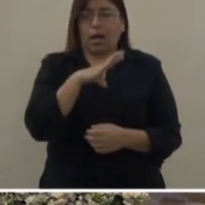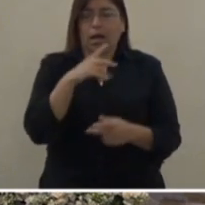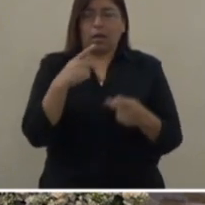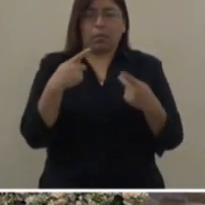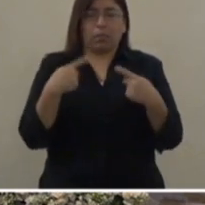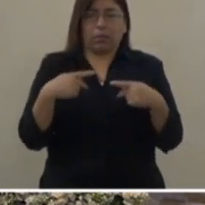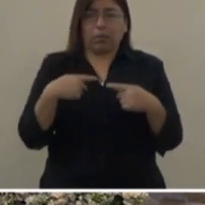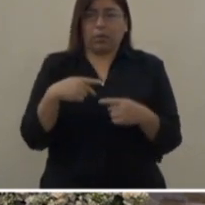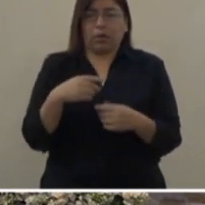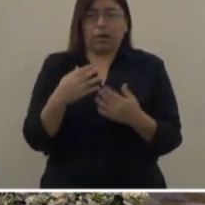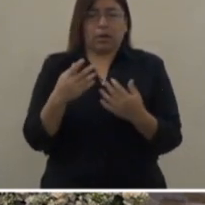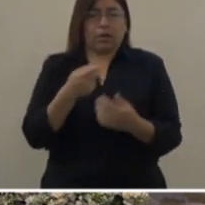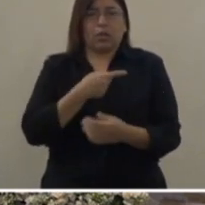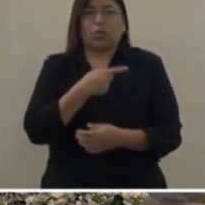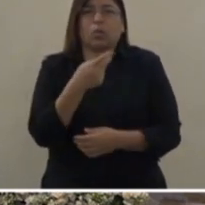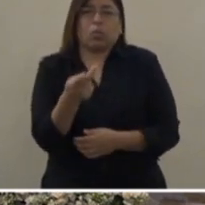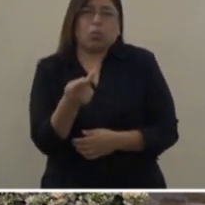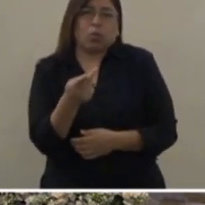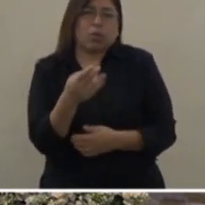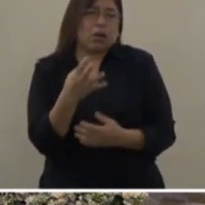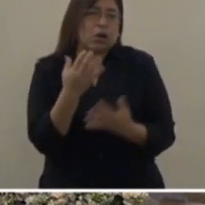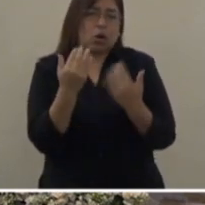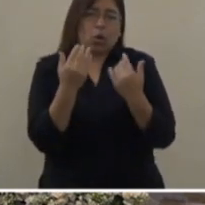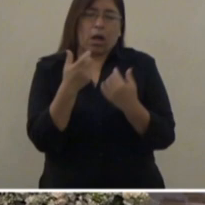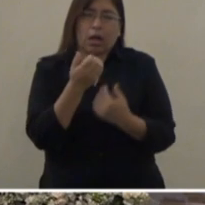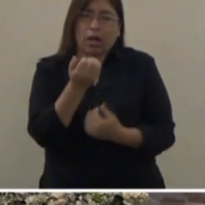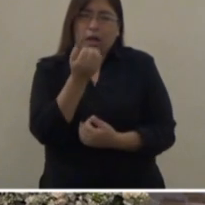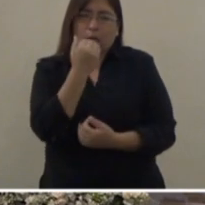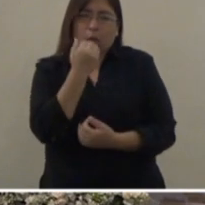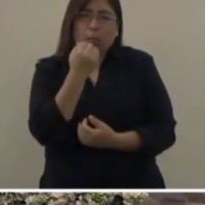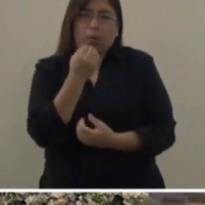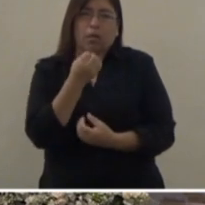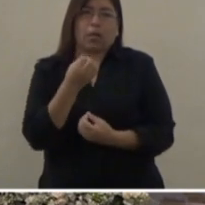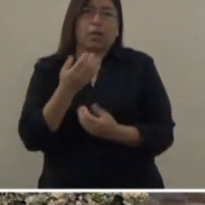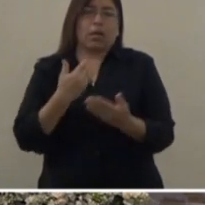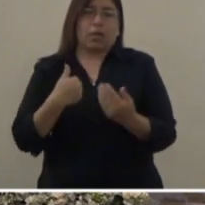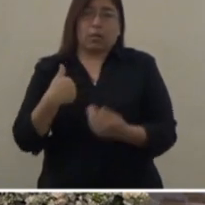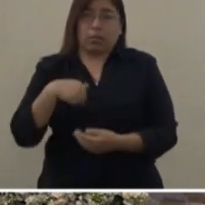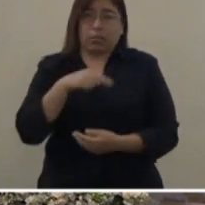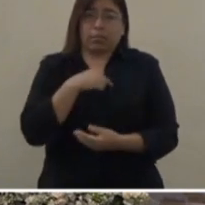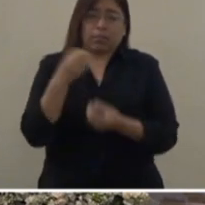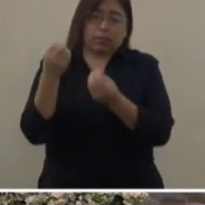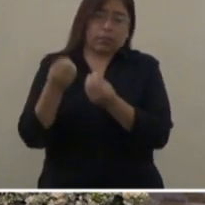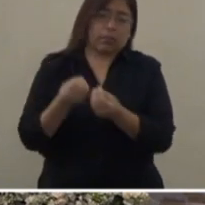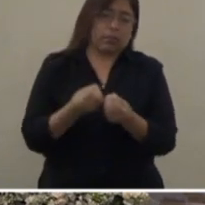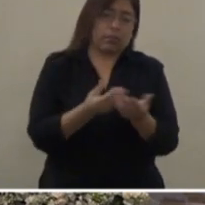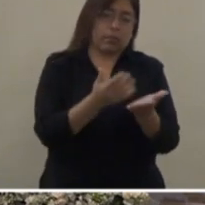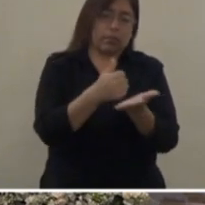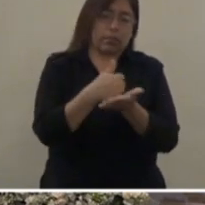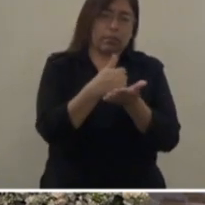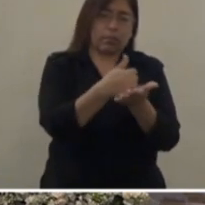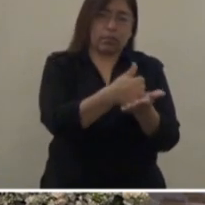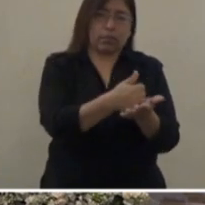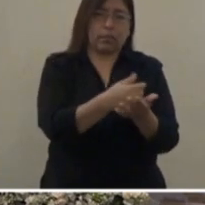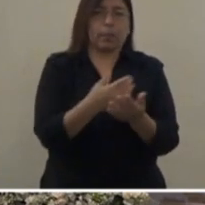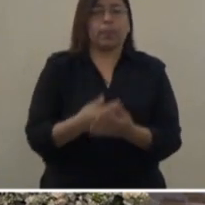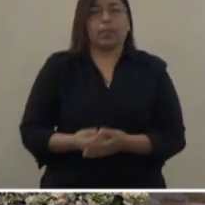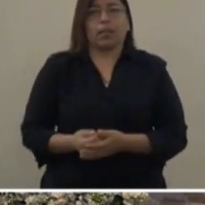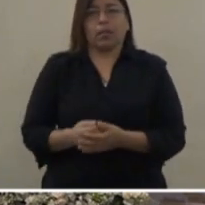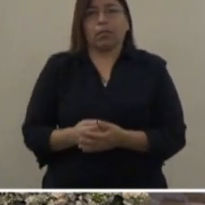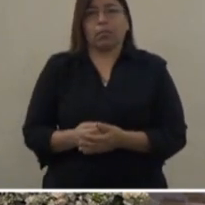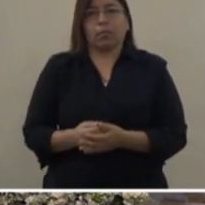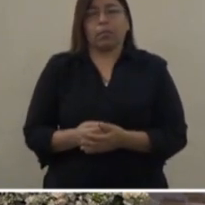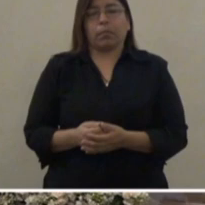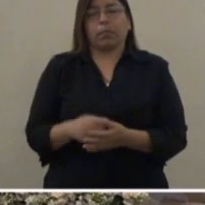por aquellos que andan indigentes en nuestra ciudad. La semana